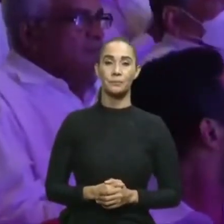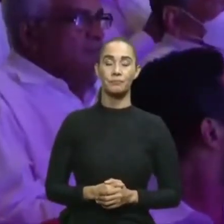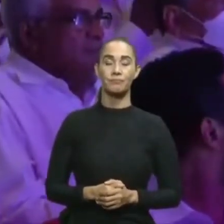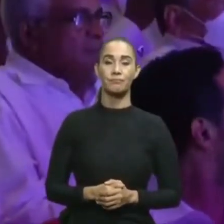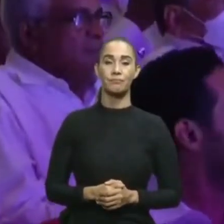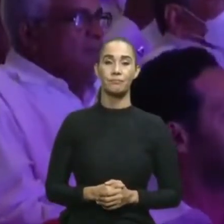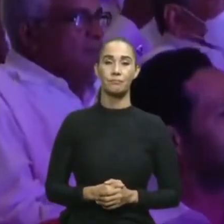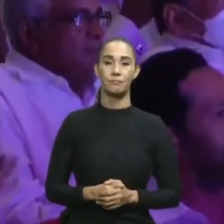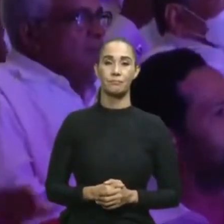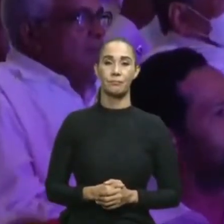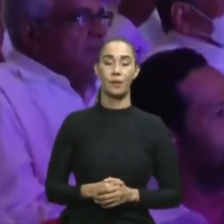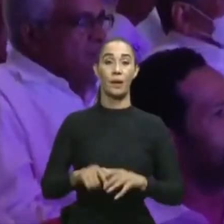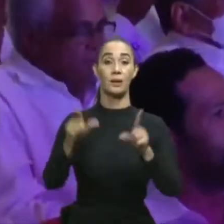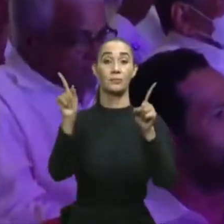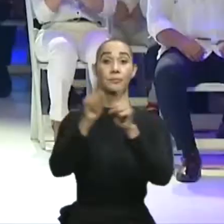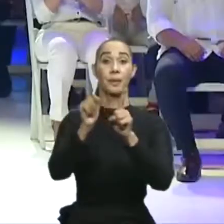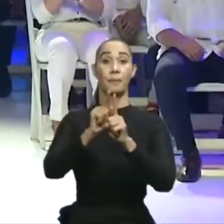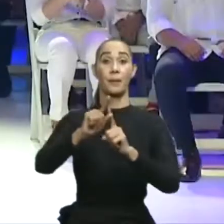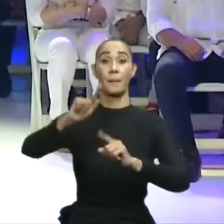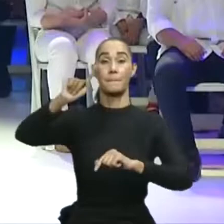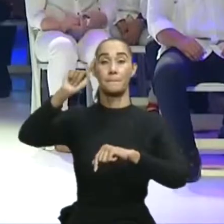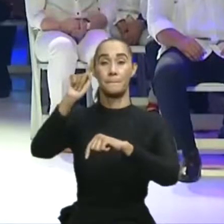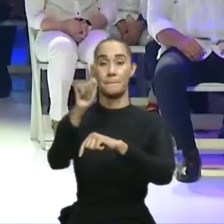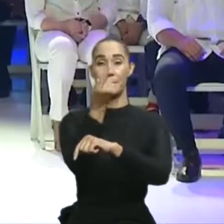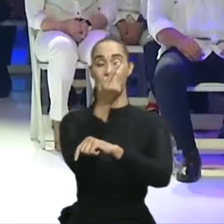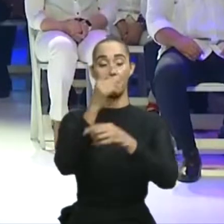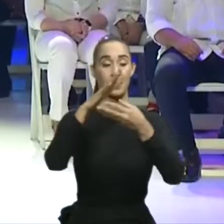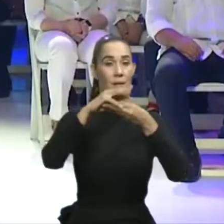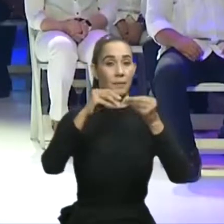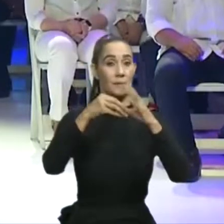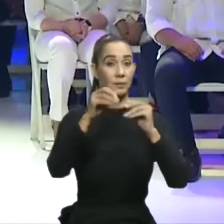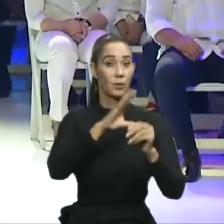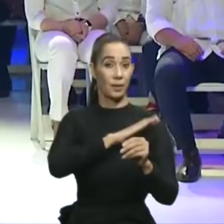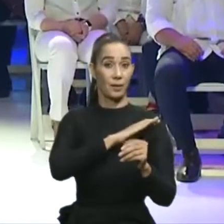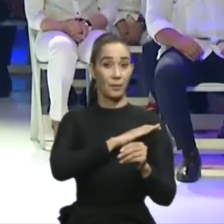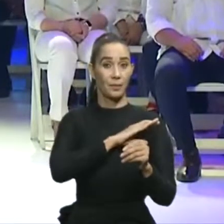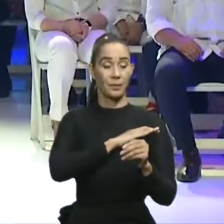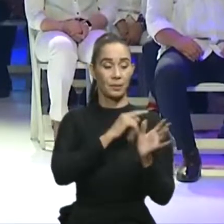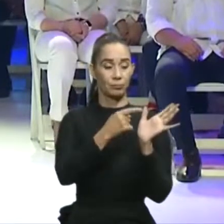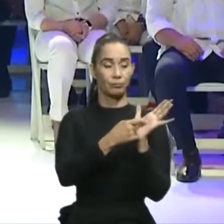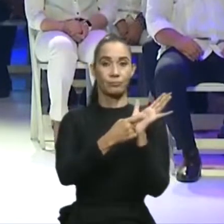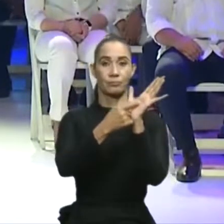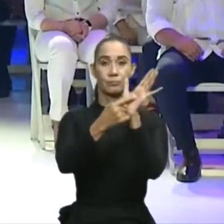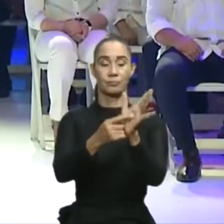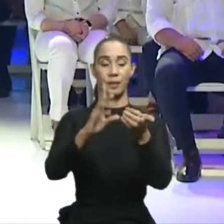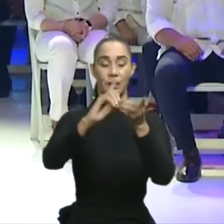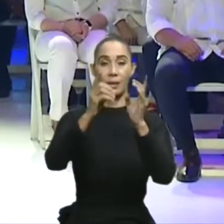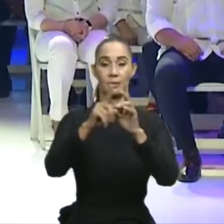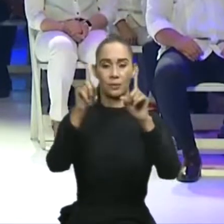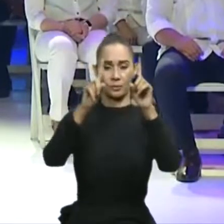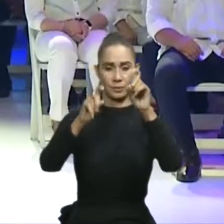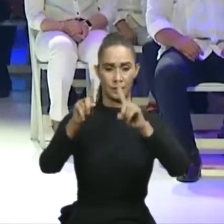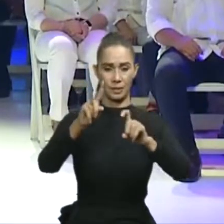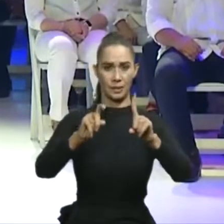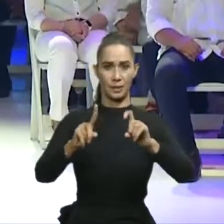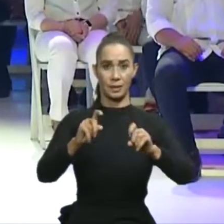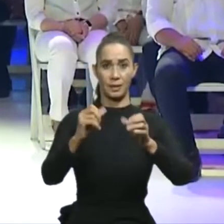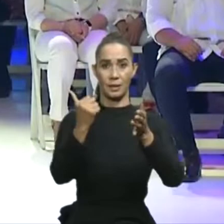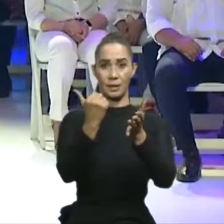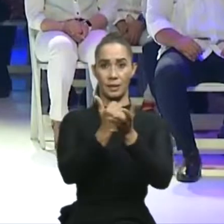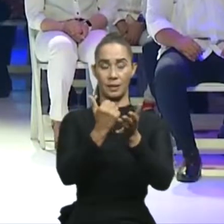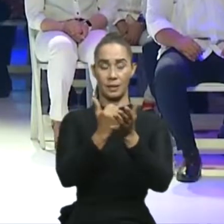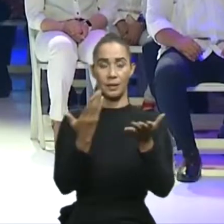también por primera vez en la historia de la policía hemos presentado la dirección de análisis documentación de la